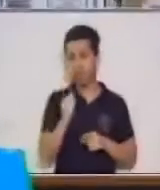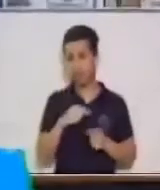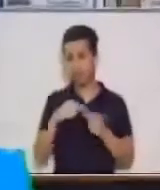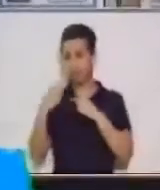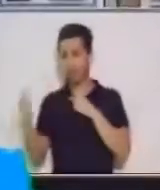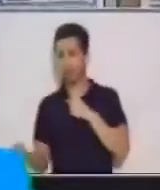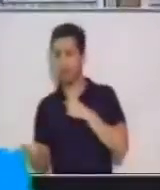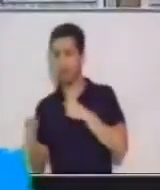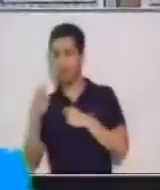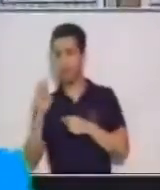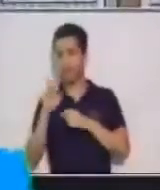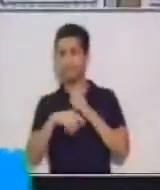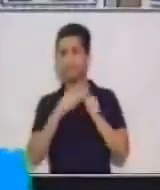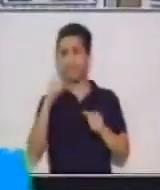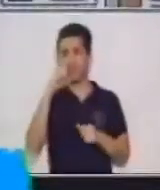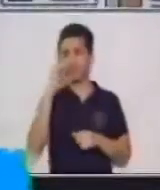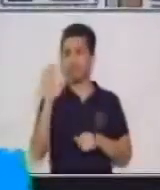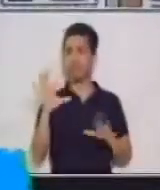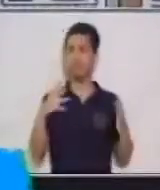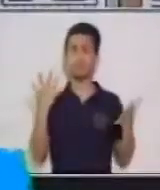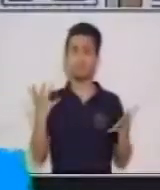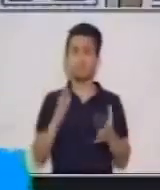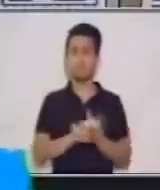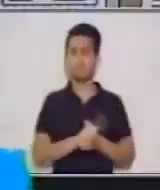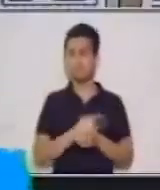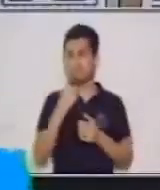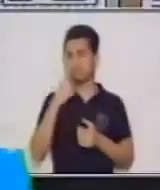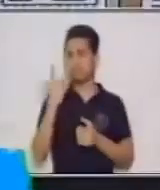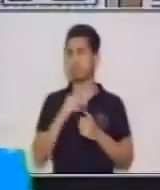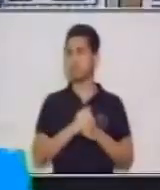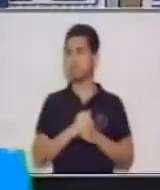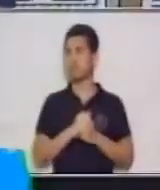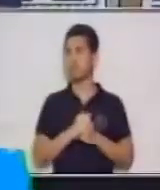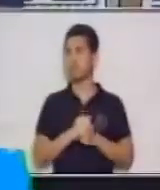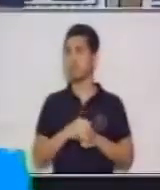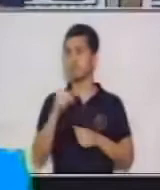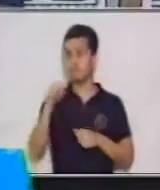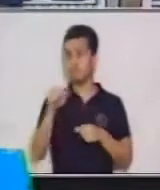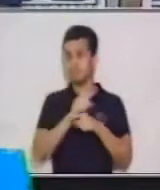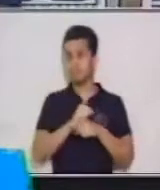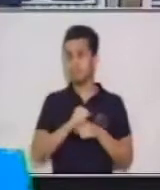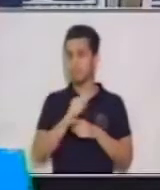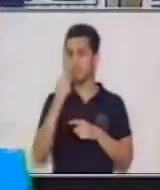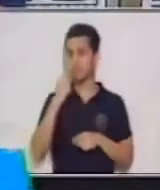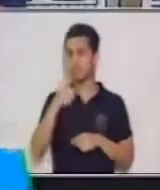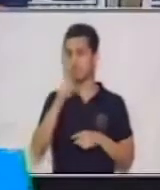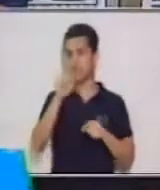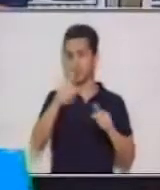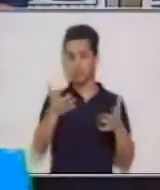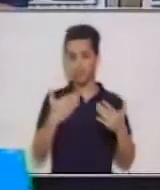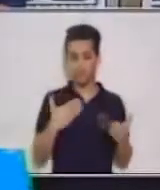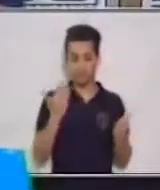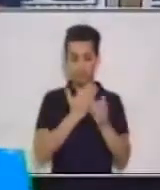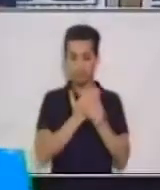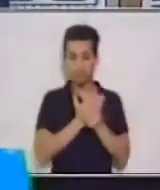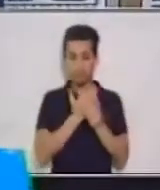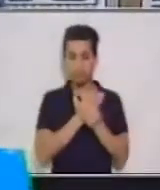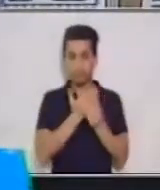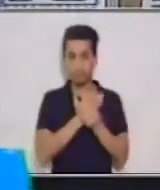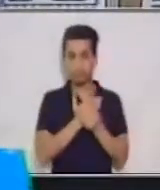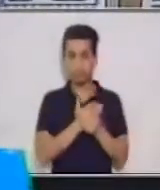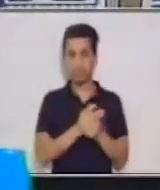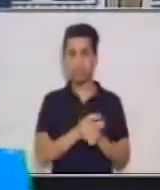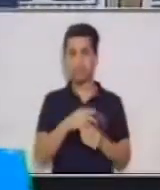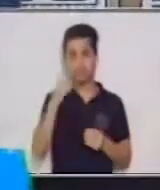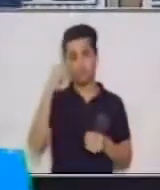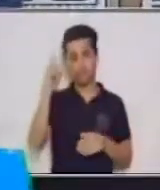trabajar? Pues vamos a hacer un ejercicio. Para este ejercicio necesito que tengas a la mano tu portafolio Aprende en Casa o tu